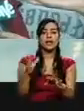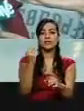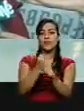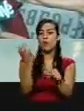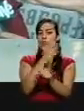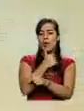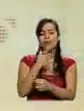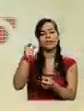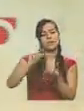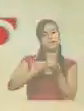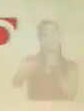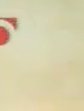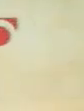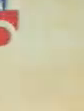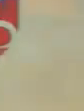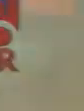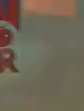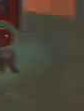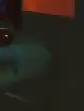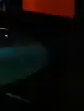situación vulnerable.